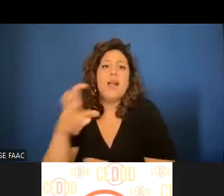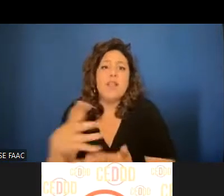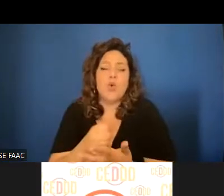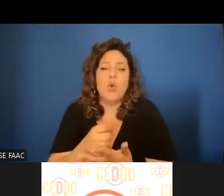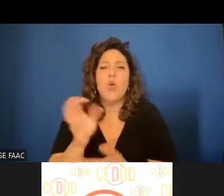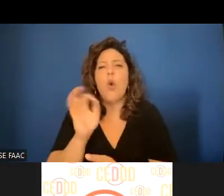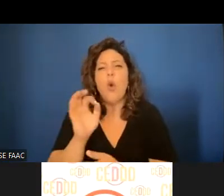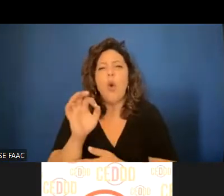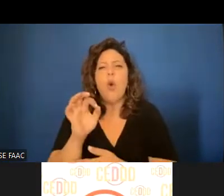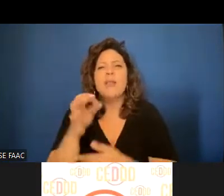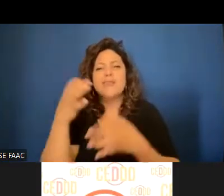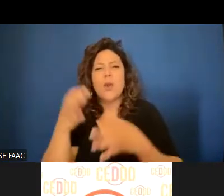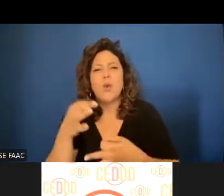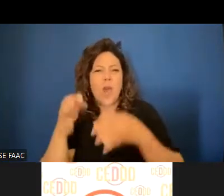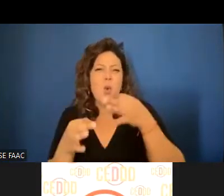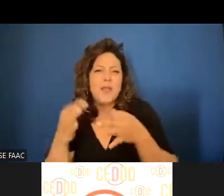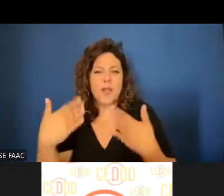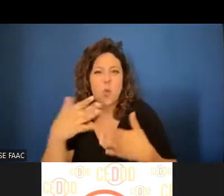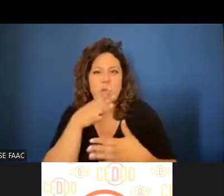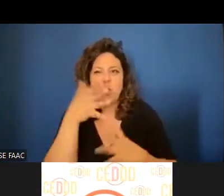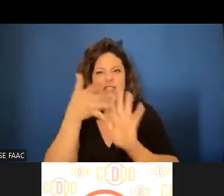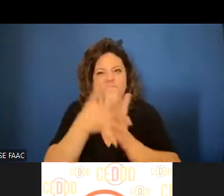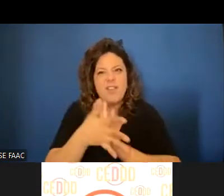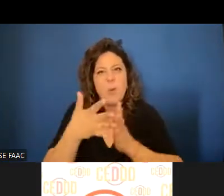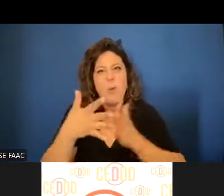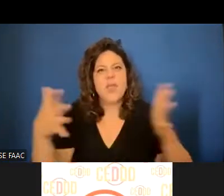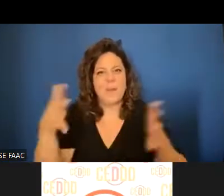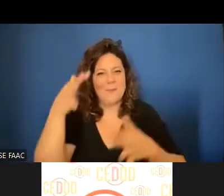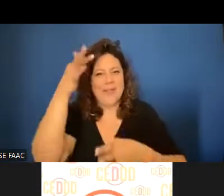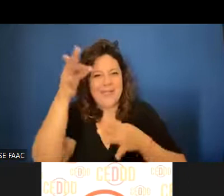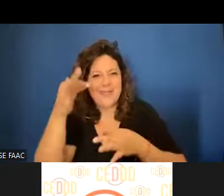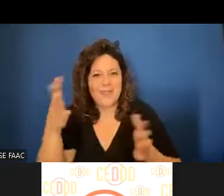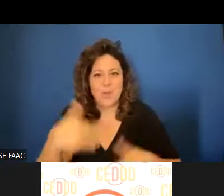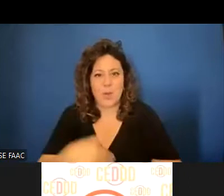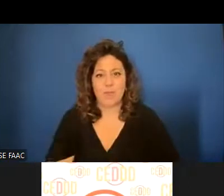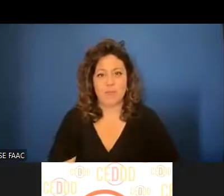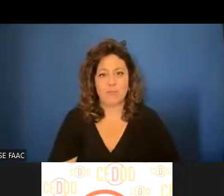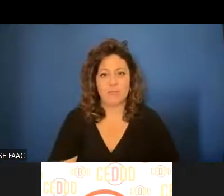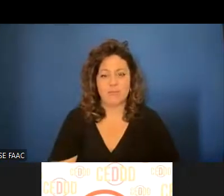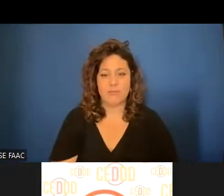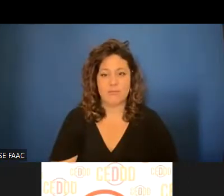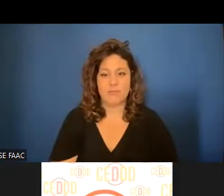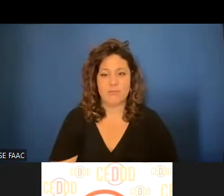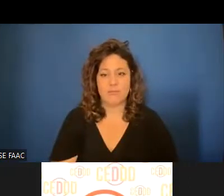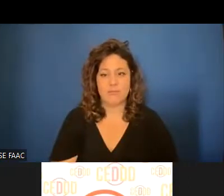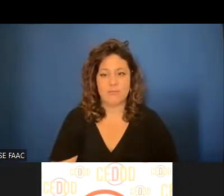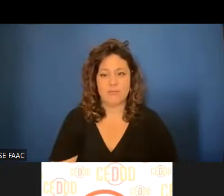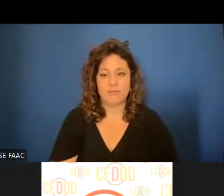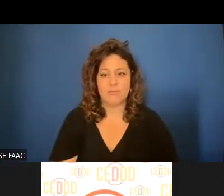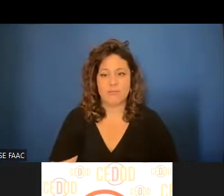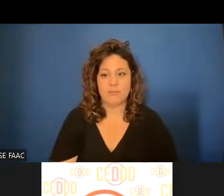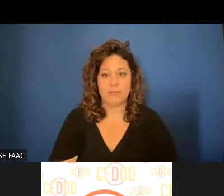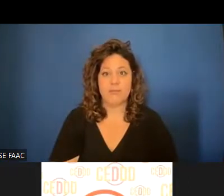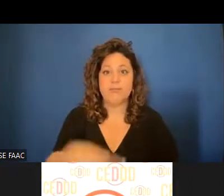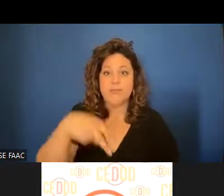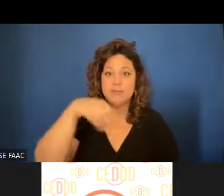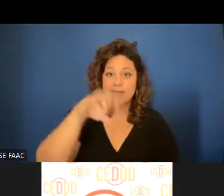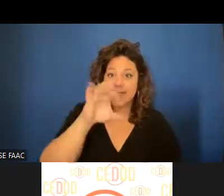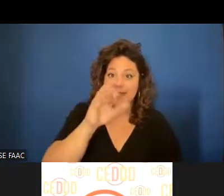como ha comentado, un poco una estructura política que viene a ejercer funciones que ya, pues ya existían otro tipo